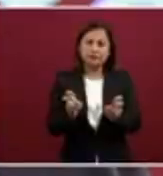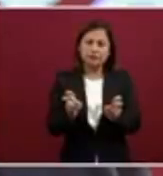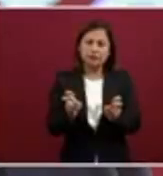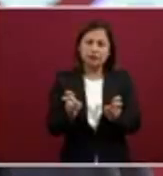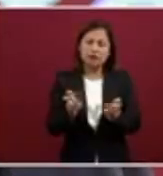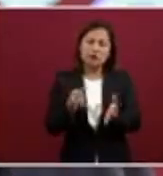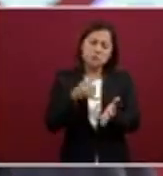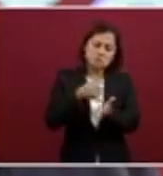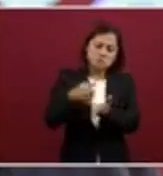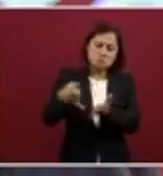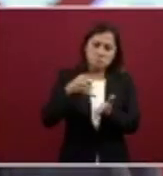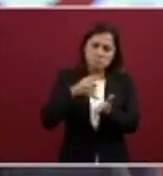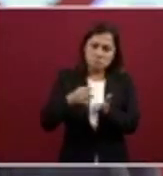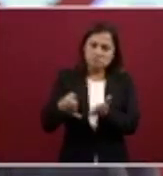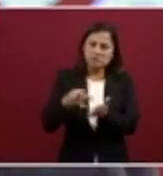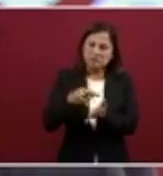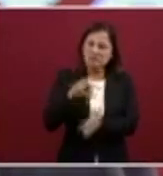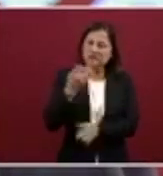agropecuario,